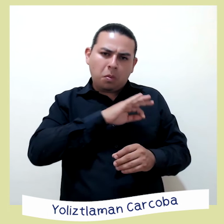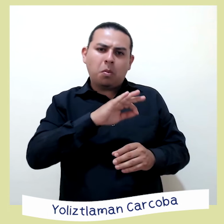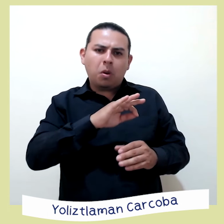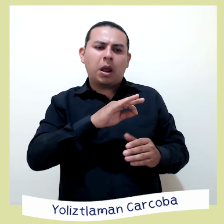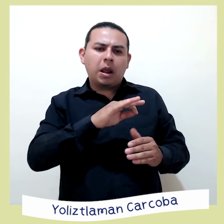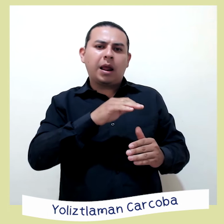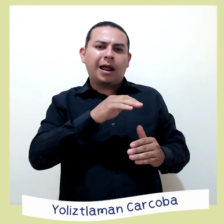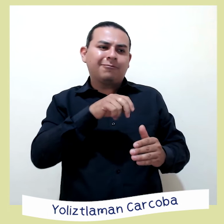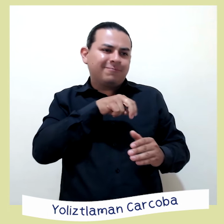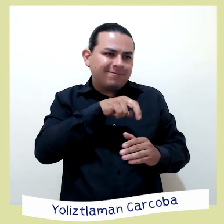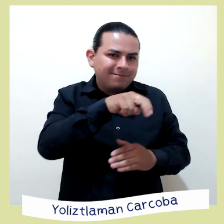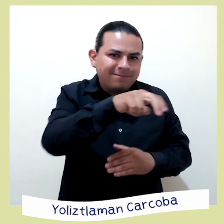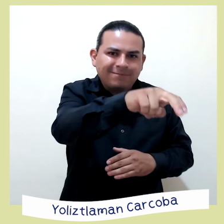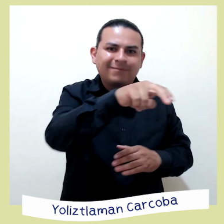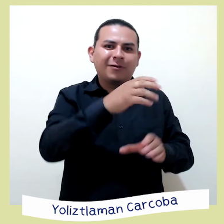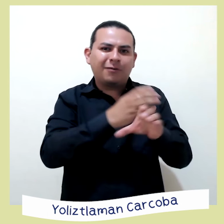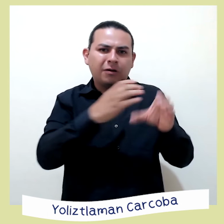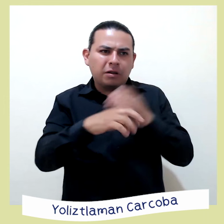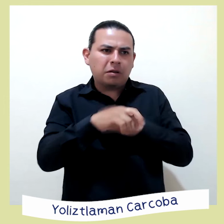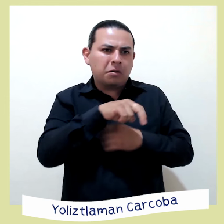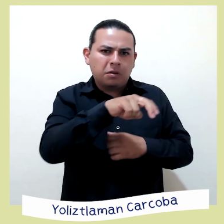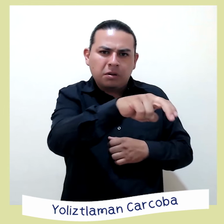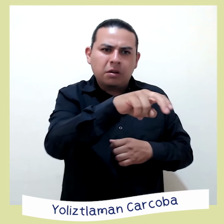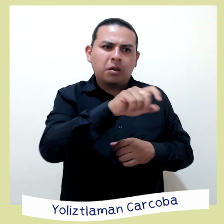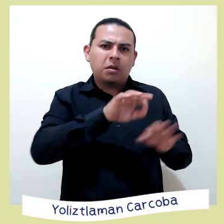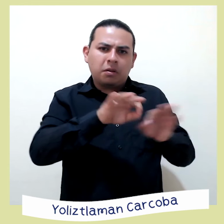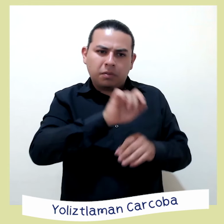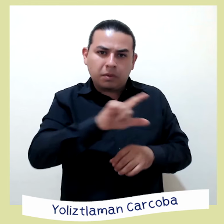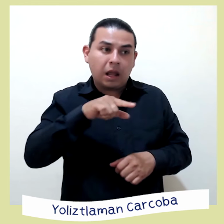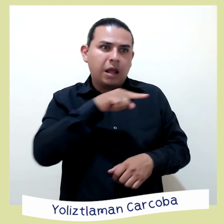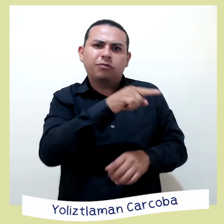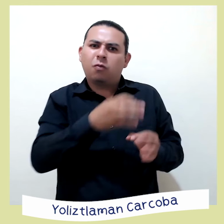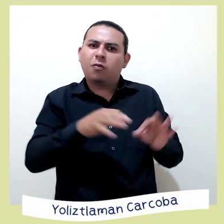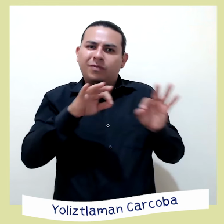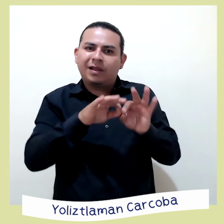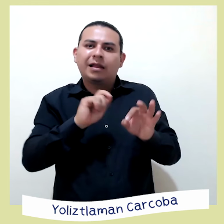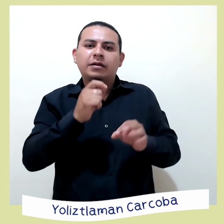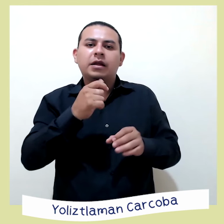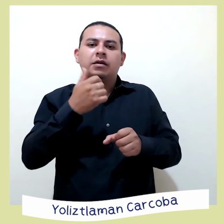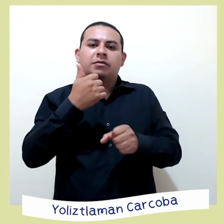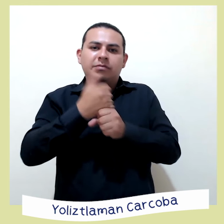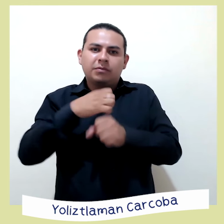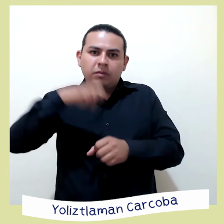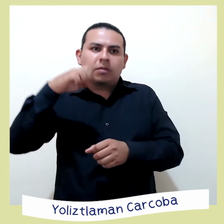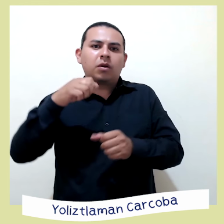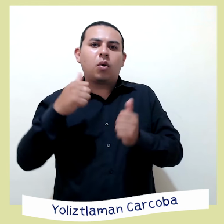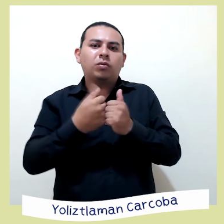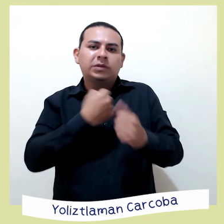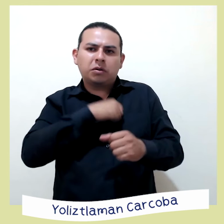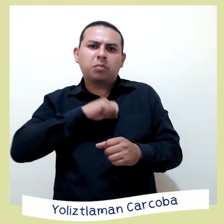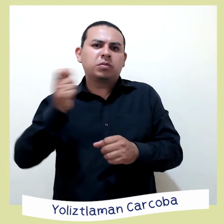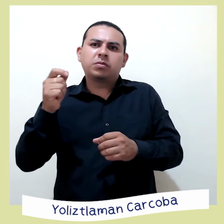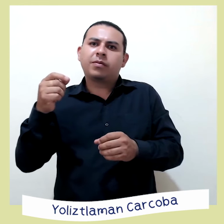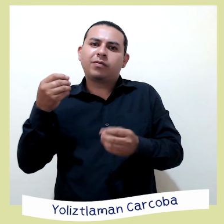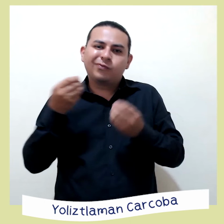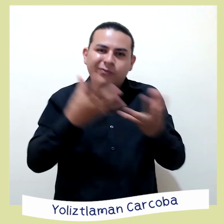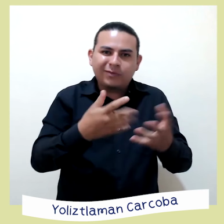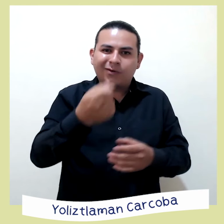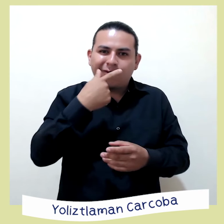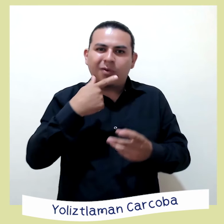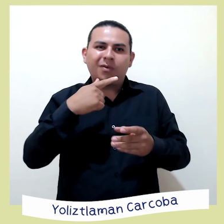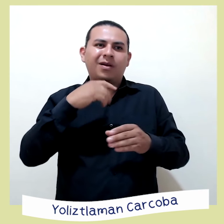sigue permitiendo mantener un buen desempeño funcional y esa es la clave del envejecer con salud.